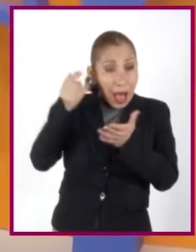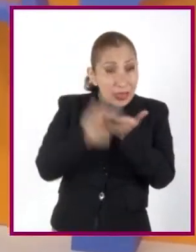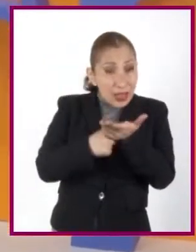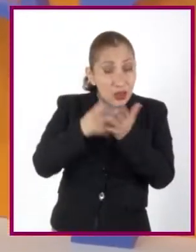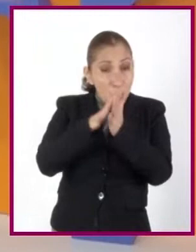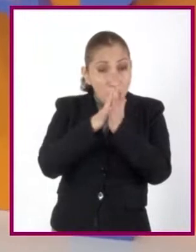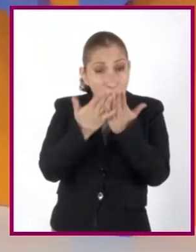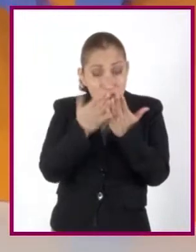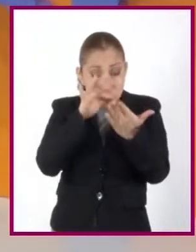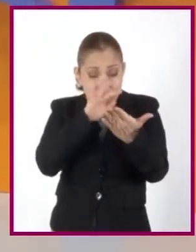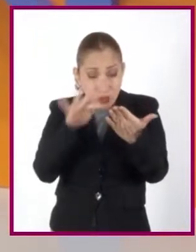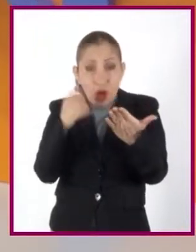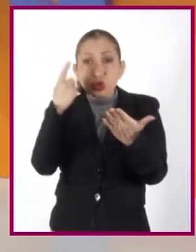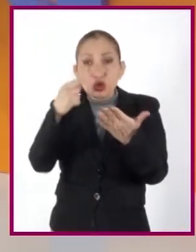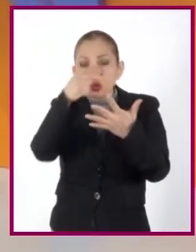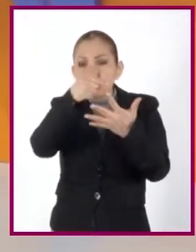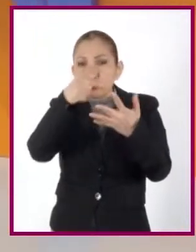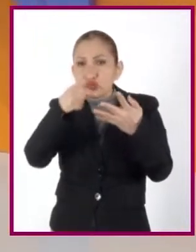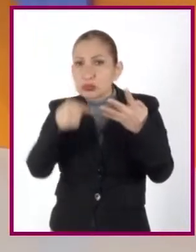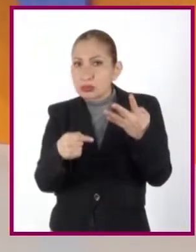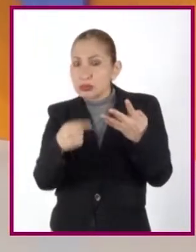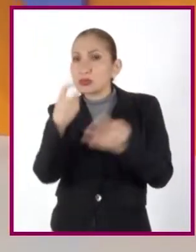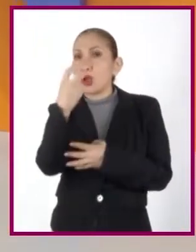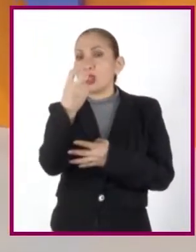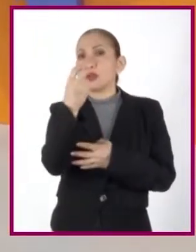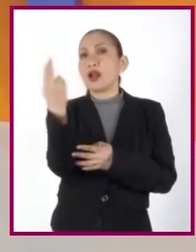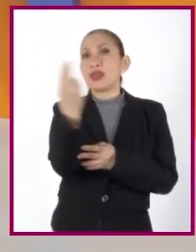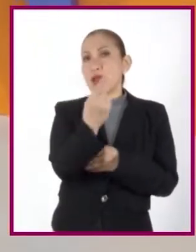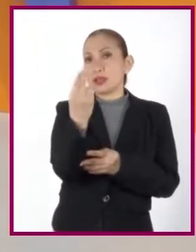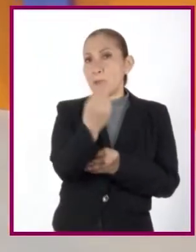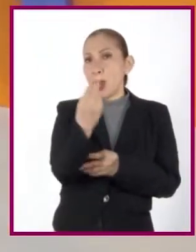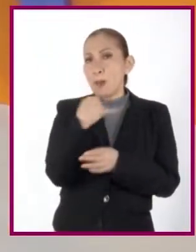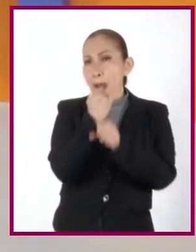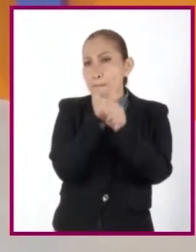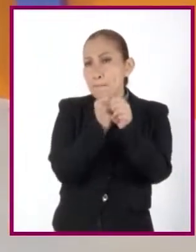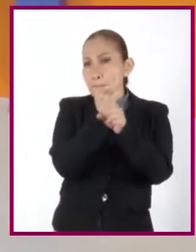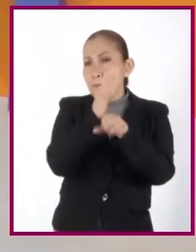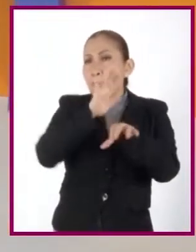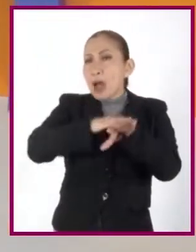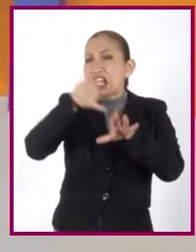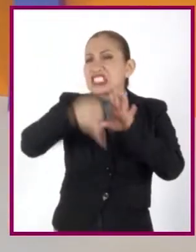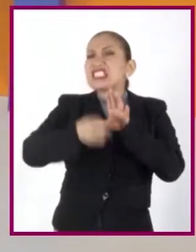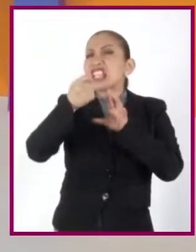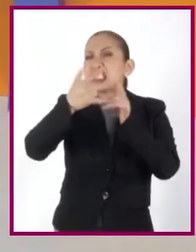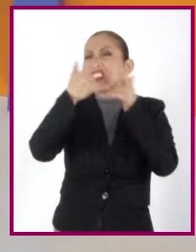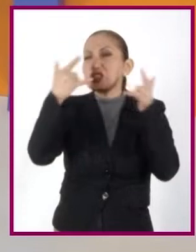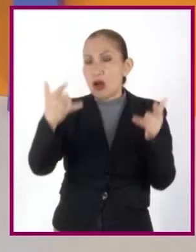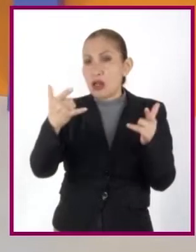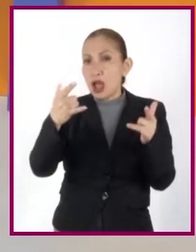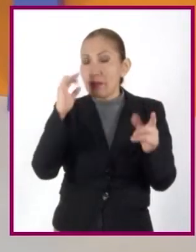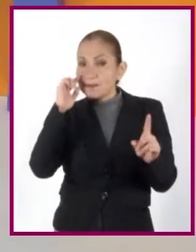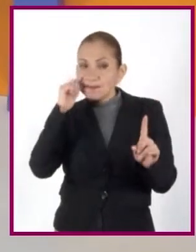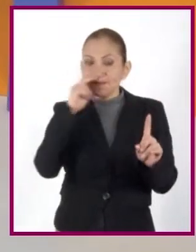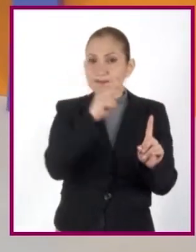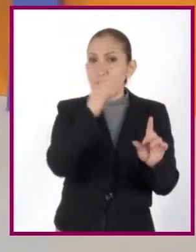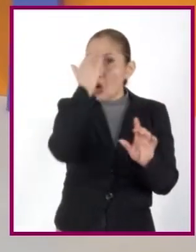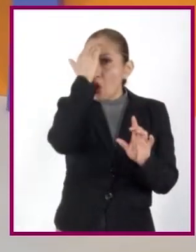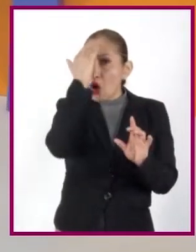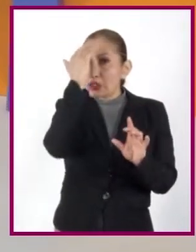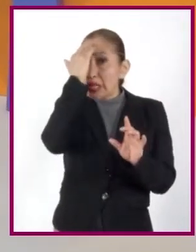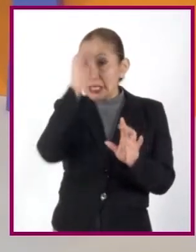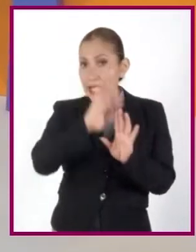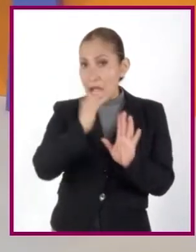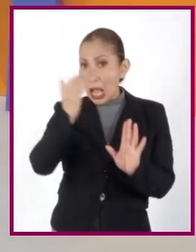texto, sus componentes. Para esto necesitamos indagar más a fondo en el relato. Nos enfocaremos en conocer los